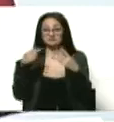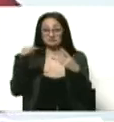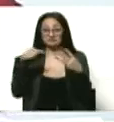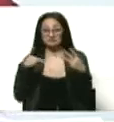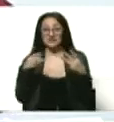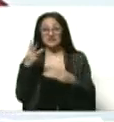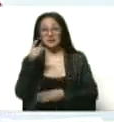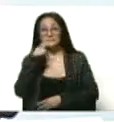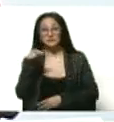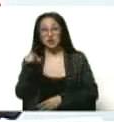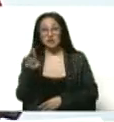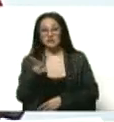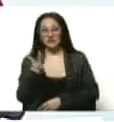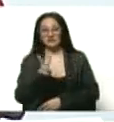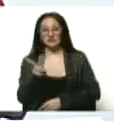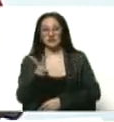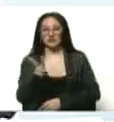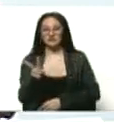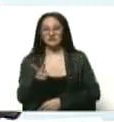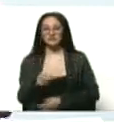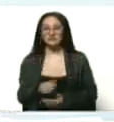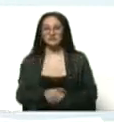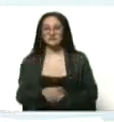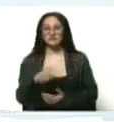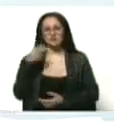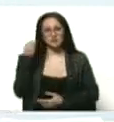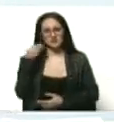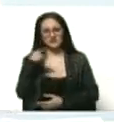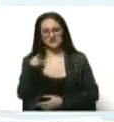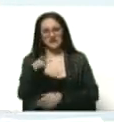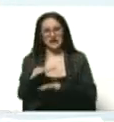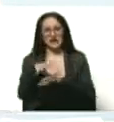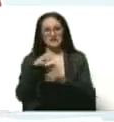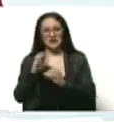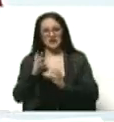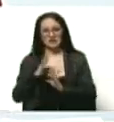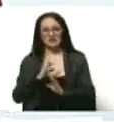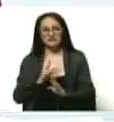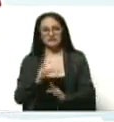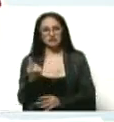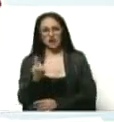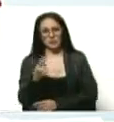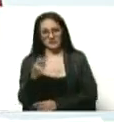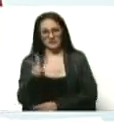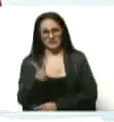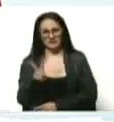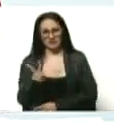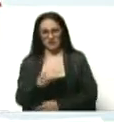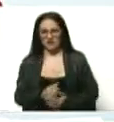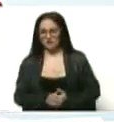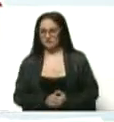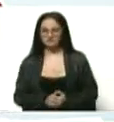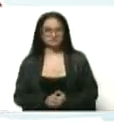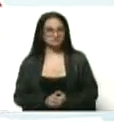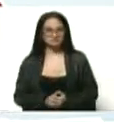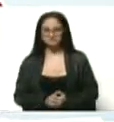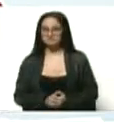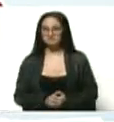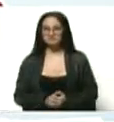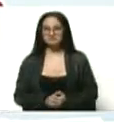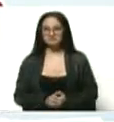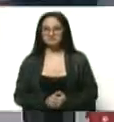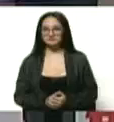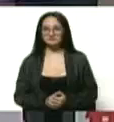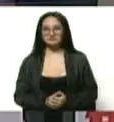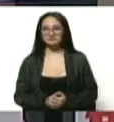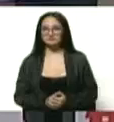personas, las tres son venezolanas. ¿Tú crees que en esas supuestas caravanas solo van venezolanos? No.